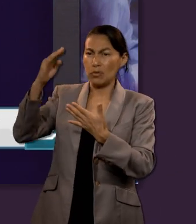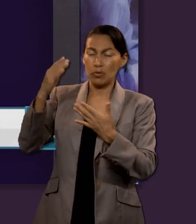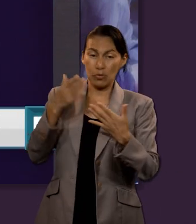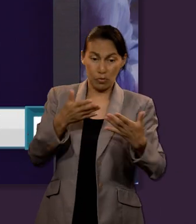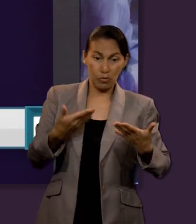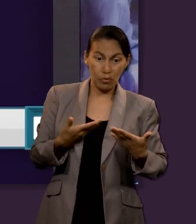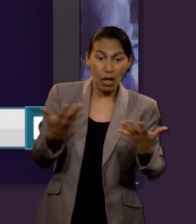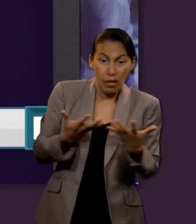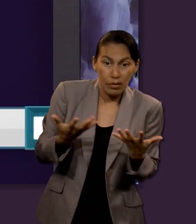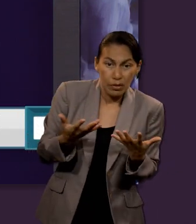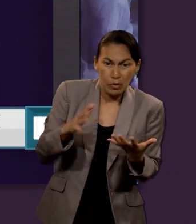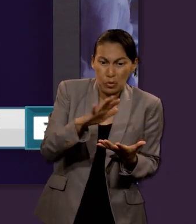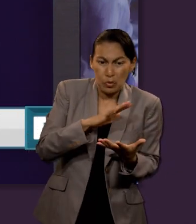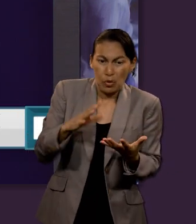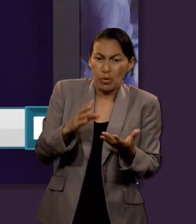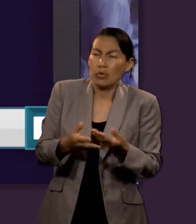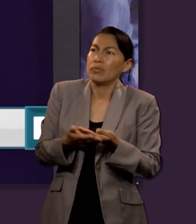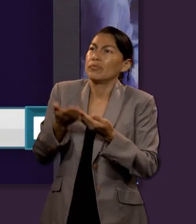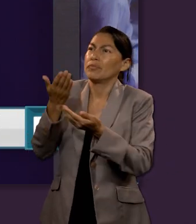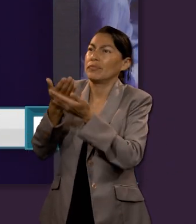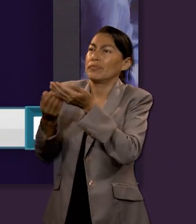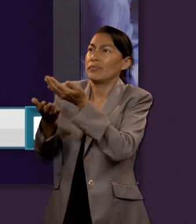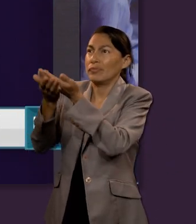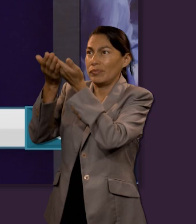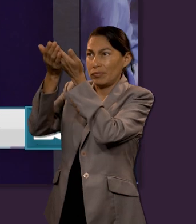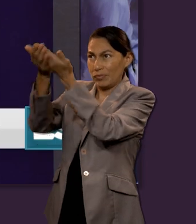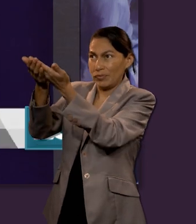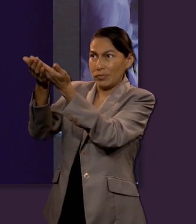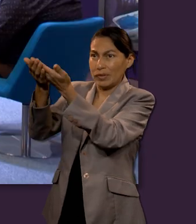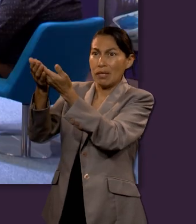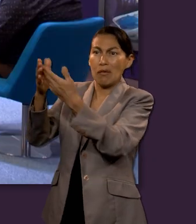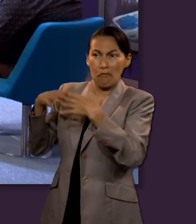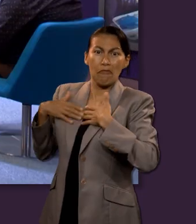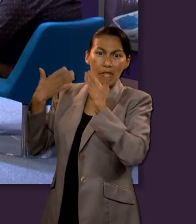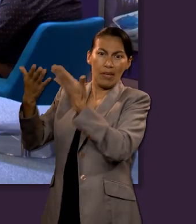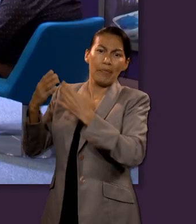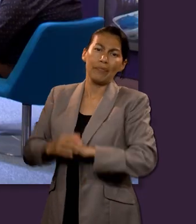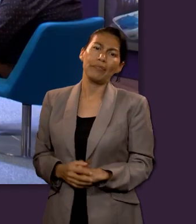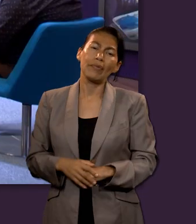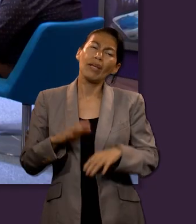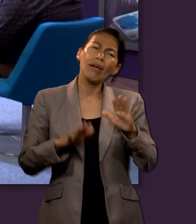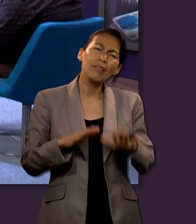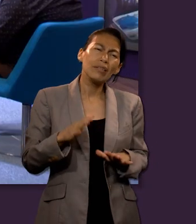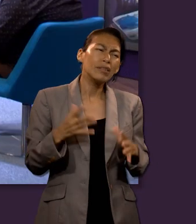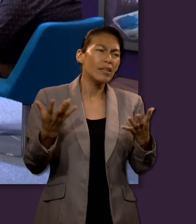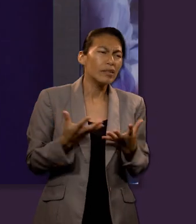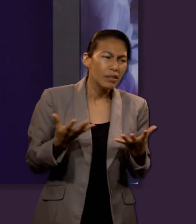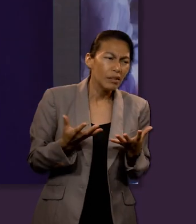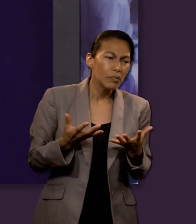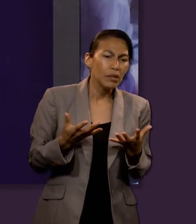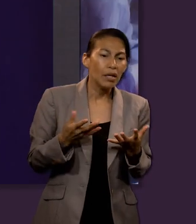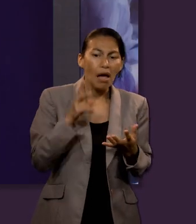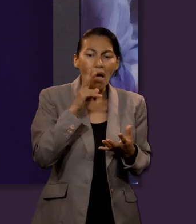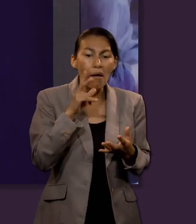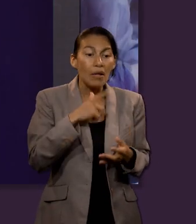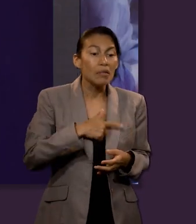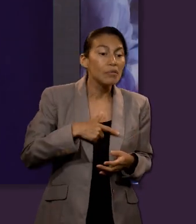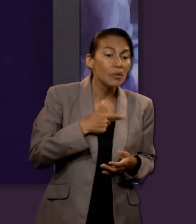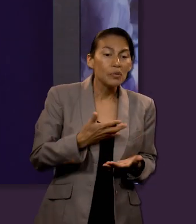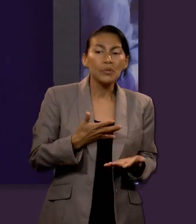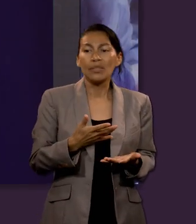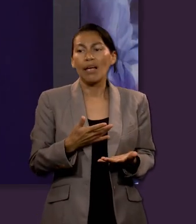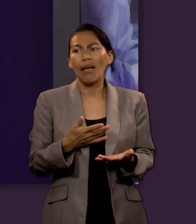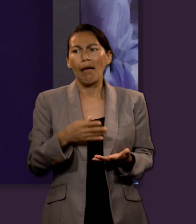que según nosotros es correcto o que quizá dios nos está poniendo ahí avanzamos un poquito y a ver si me gusta el cambio